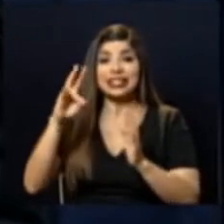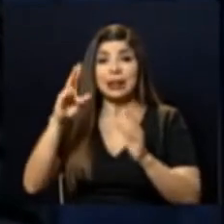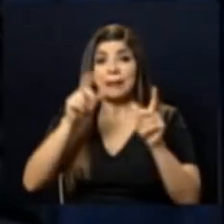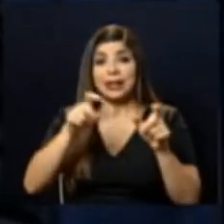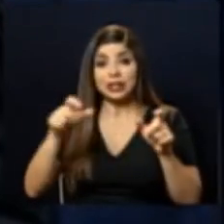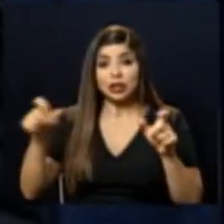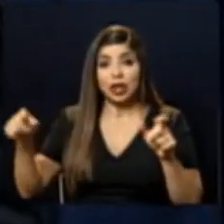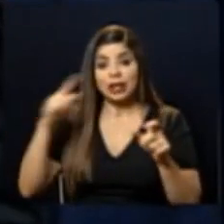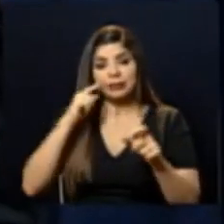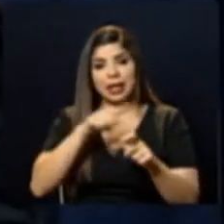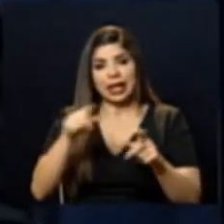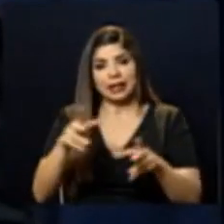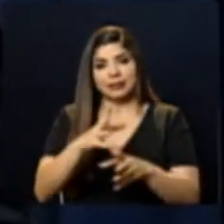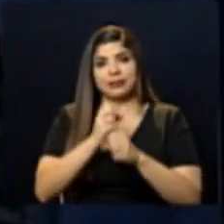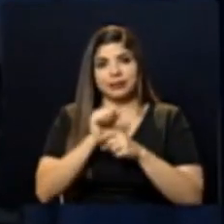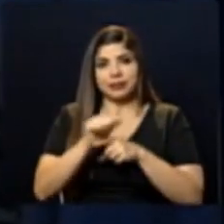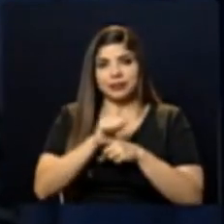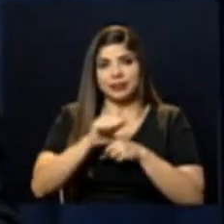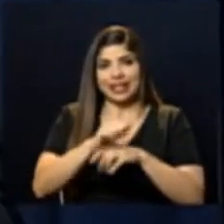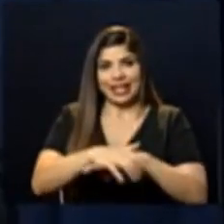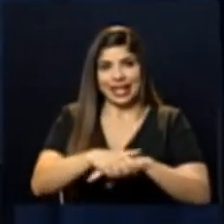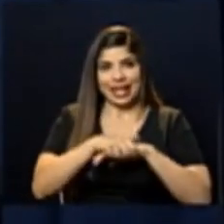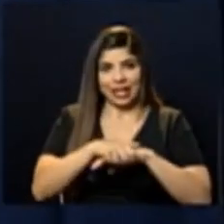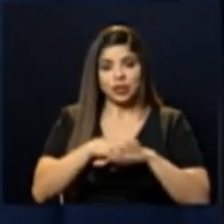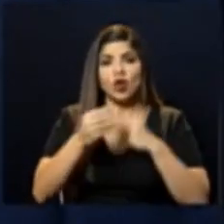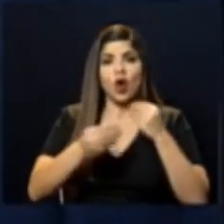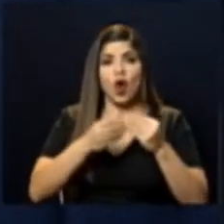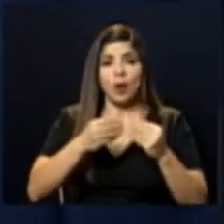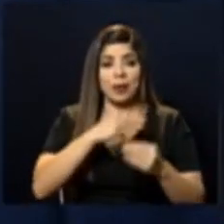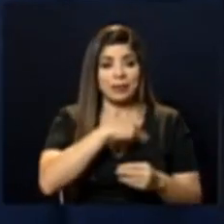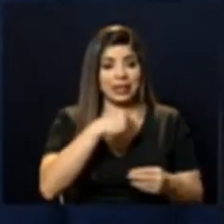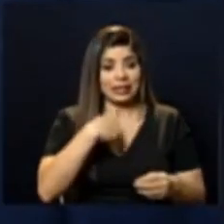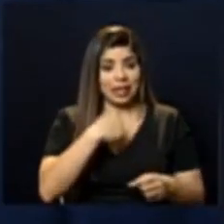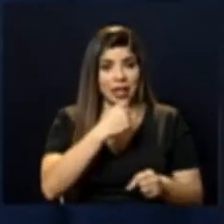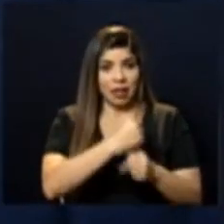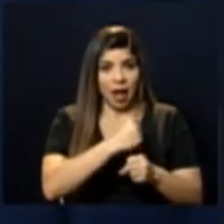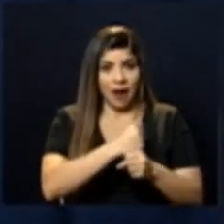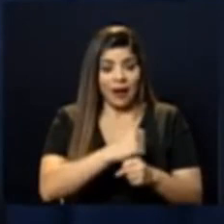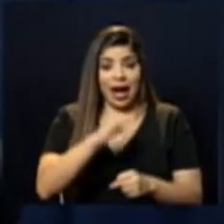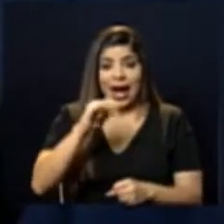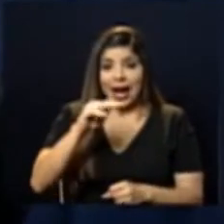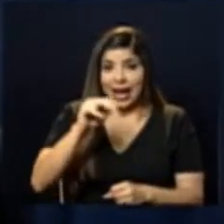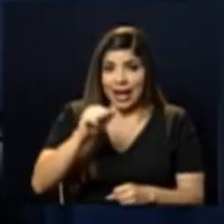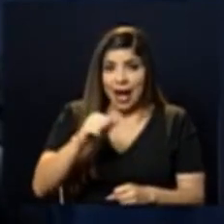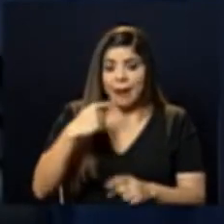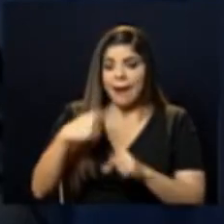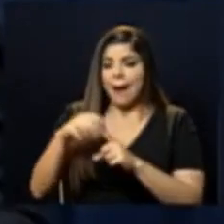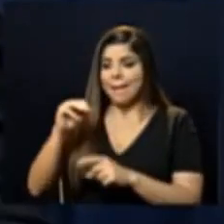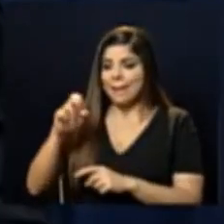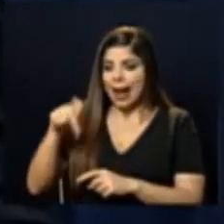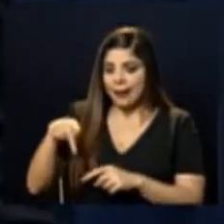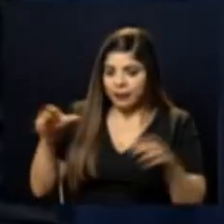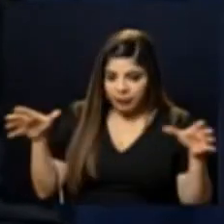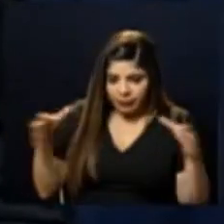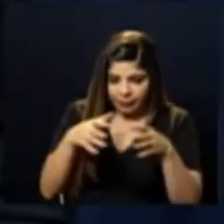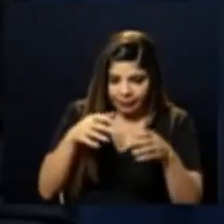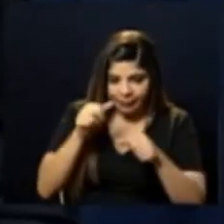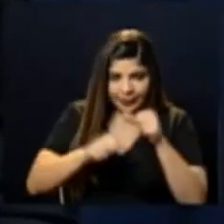en inglés, uniendo los esfuerzos del Ministerio de Trabajo, del INAH y del MEP.